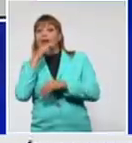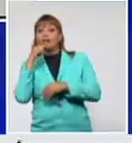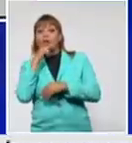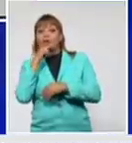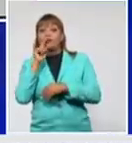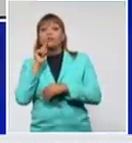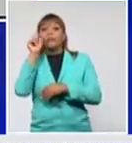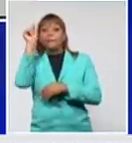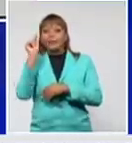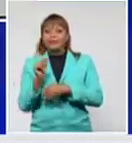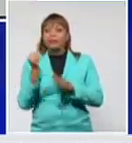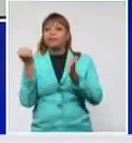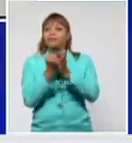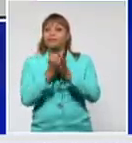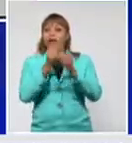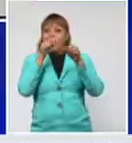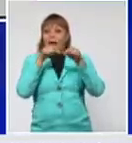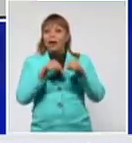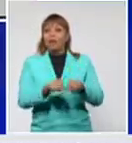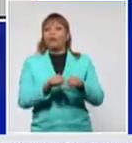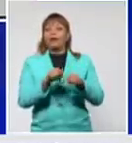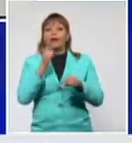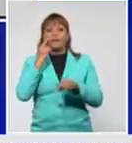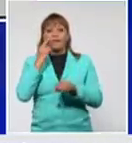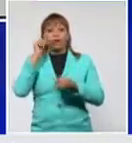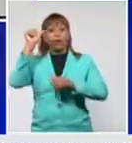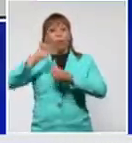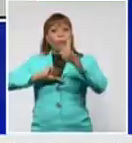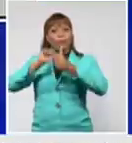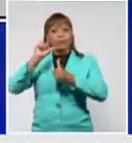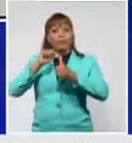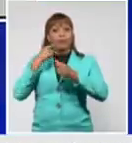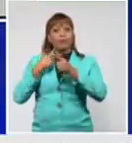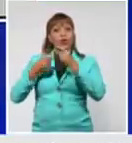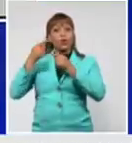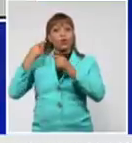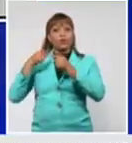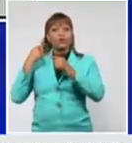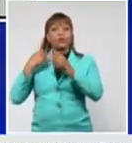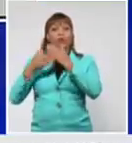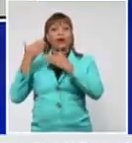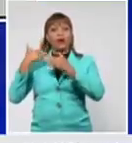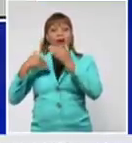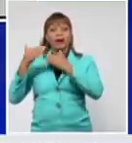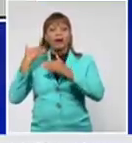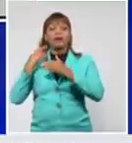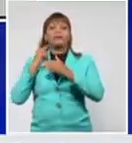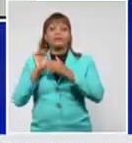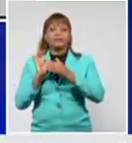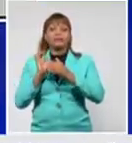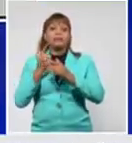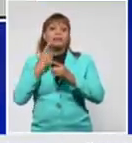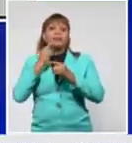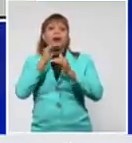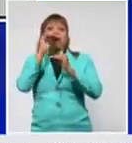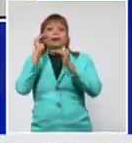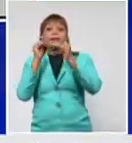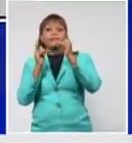activos, que fíjense que con el comportamiento que hemos tenido en los últimos días, pues va